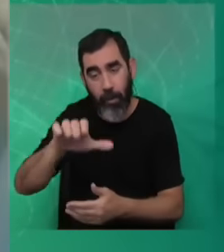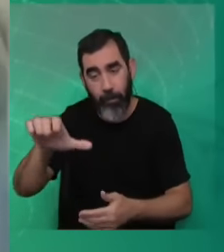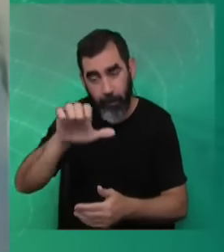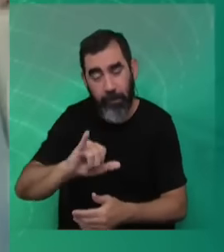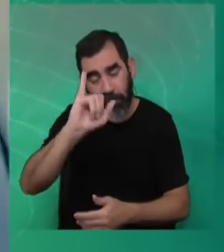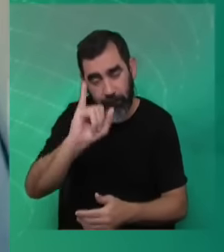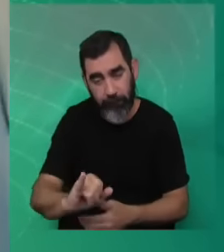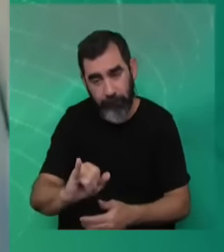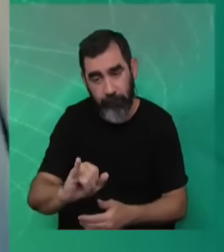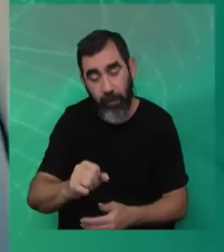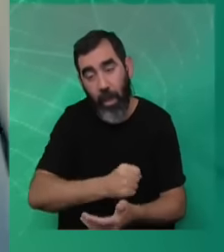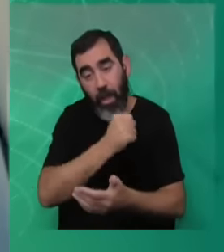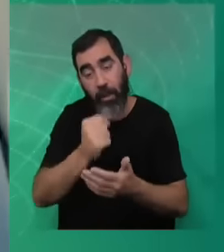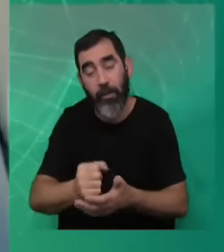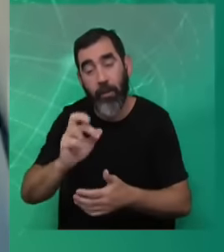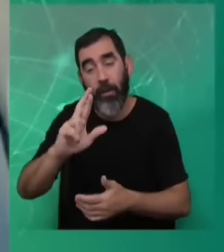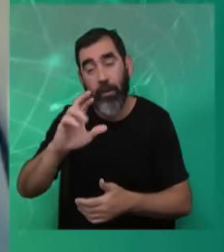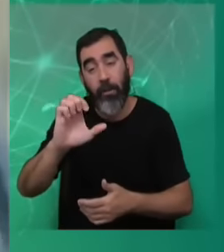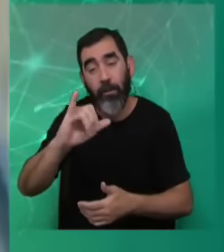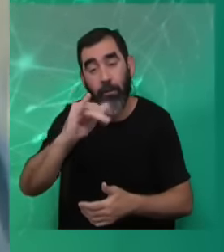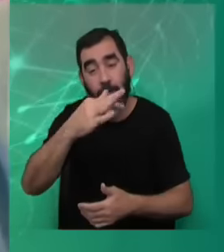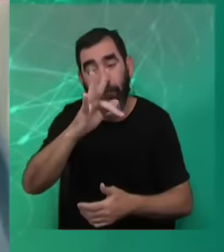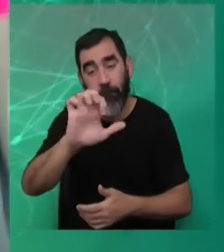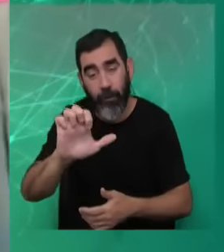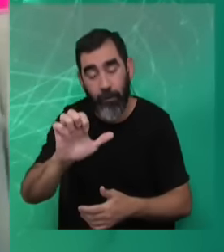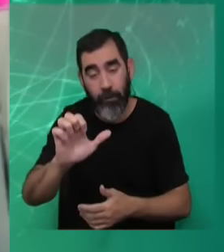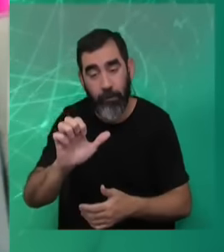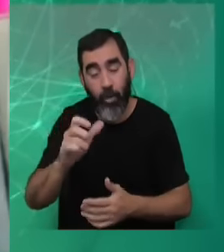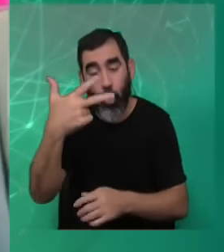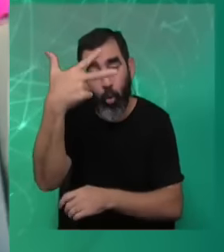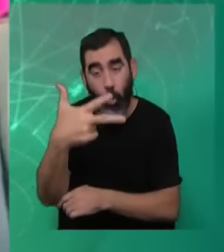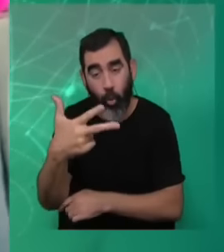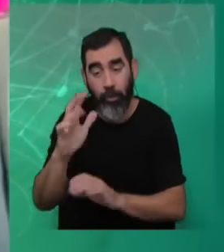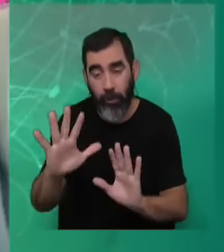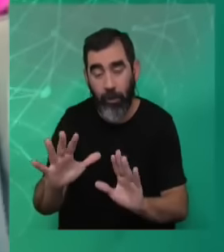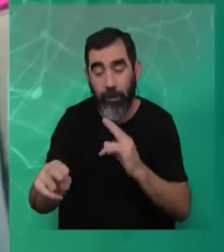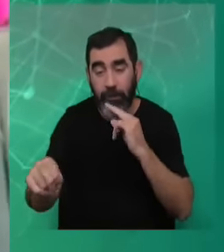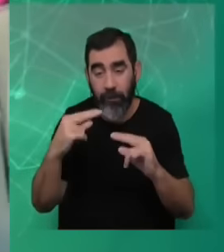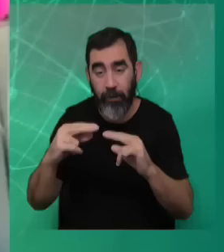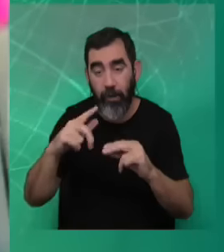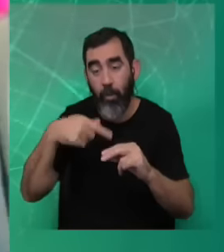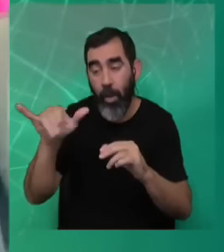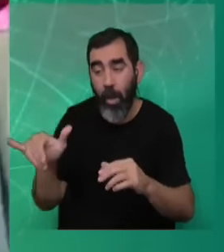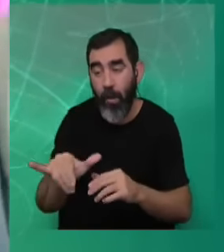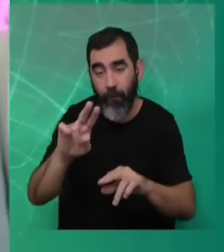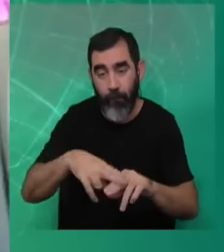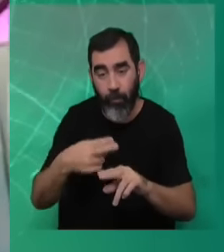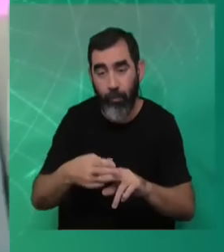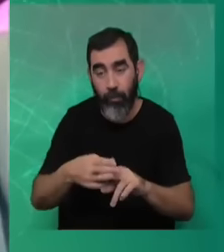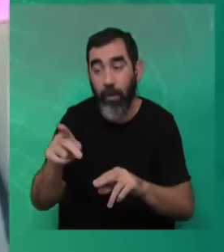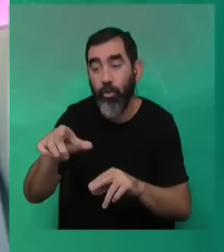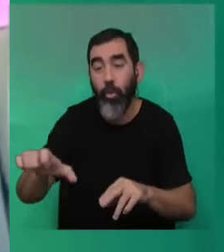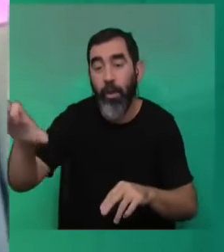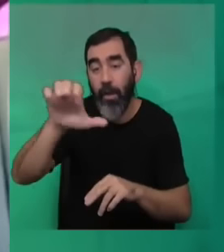llevaron de natal a recife nos fueron Nos llevaron a un hotel nos dieron de cenar y después fuimos el avión todo eso lo dice la